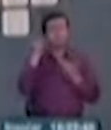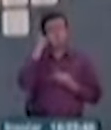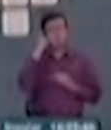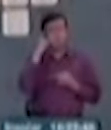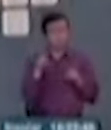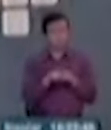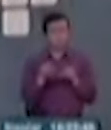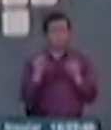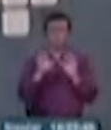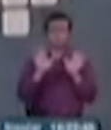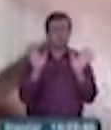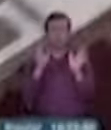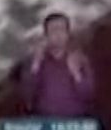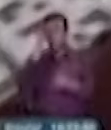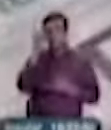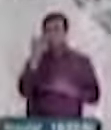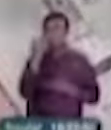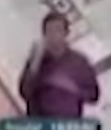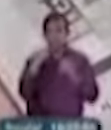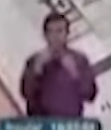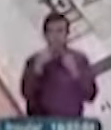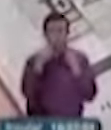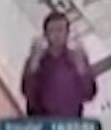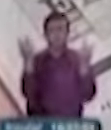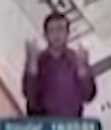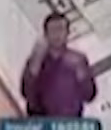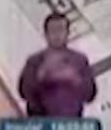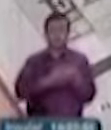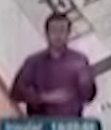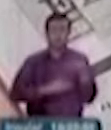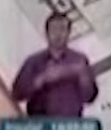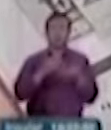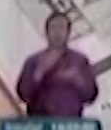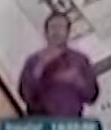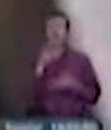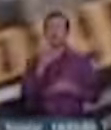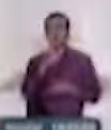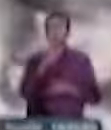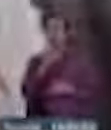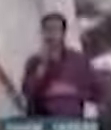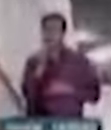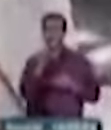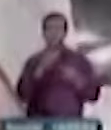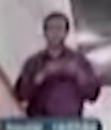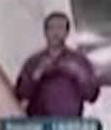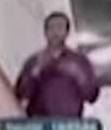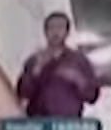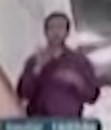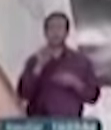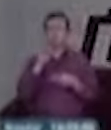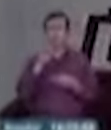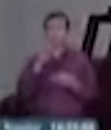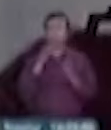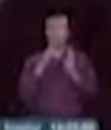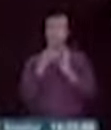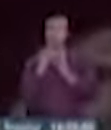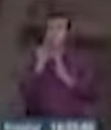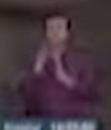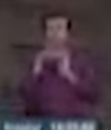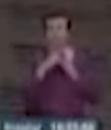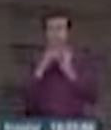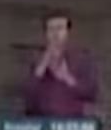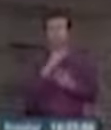piensa lo mismo que Inostroza, pues tras la publicación de reportajes tanto de Diario El Telégrafo como de Ecuador Inmediato, emitidos el 27 de abril